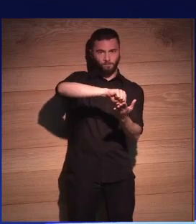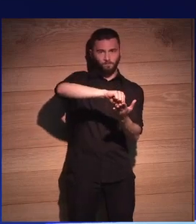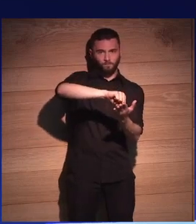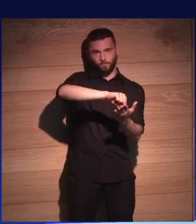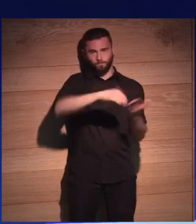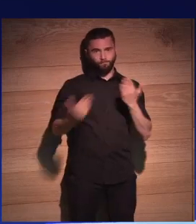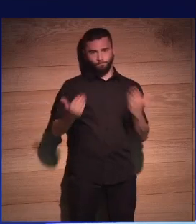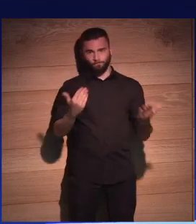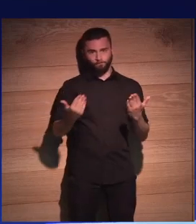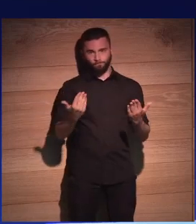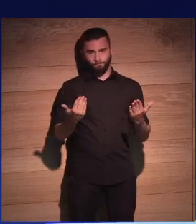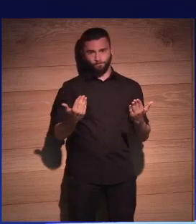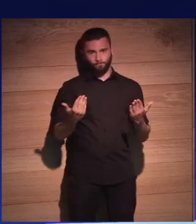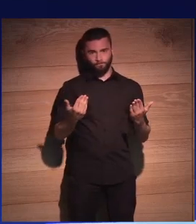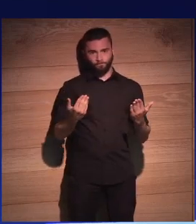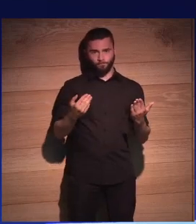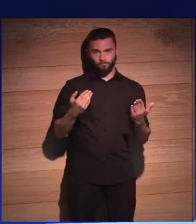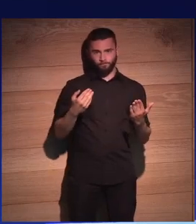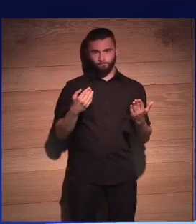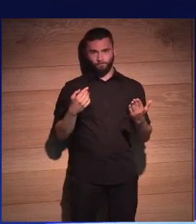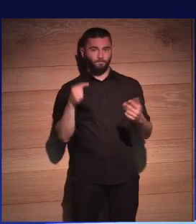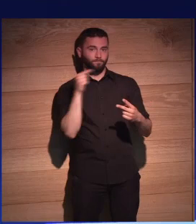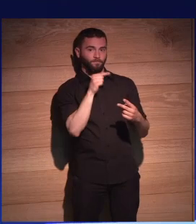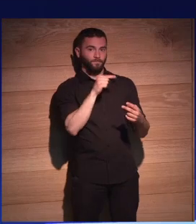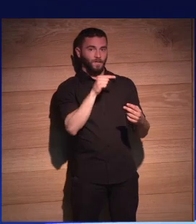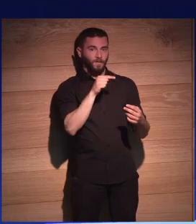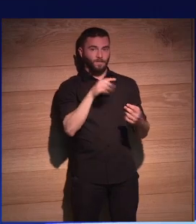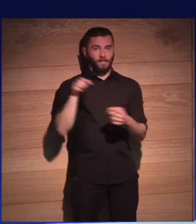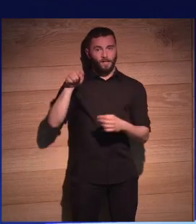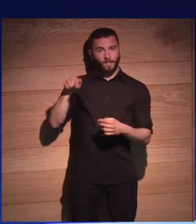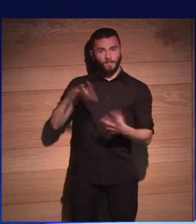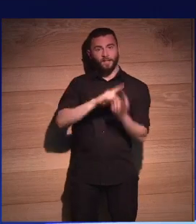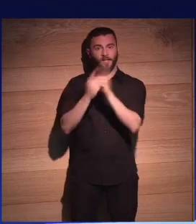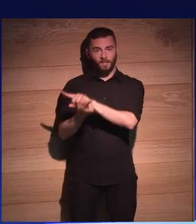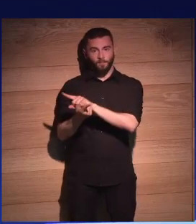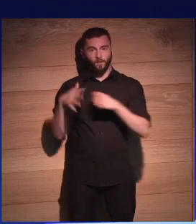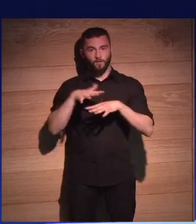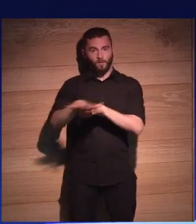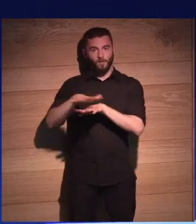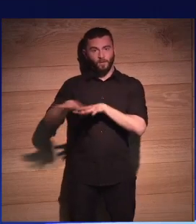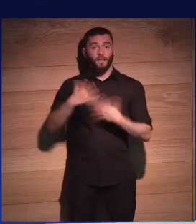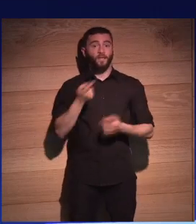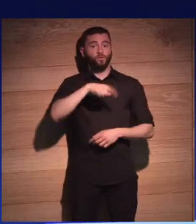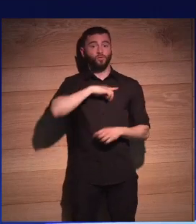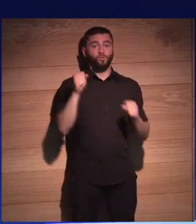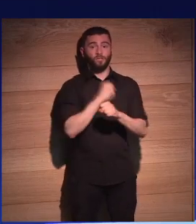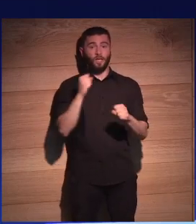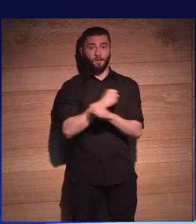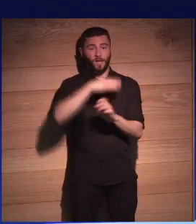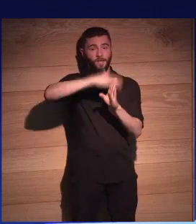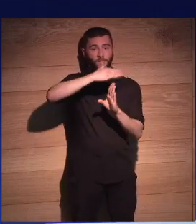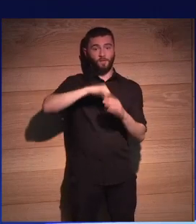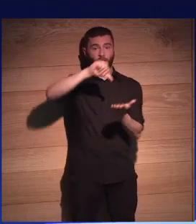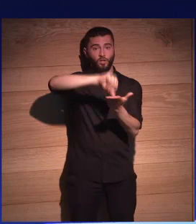Y esas son las que realmente fomentan el cambio local, ¿vale? Y con las que podemos trabajar a nivel local, tanto